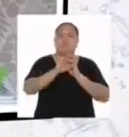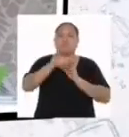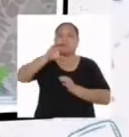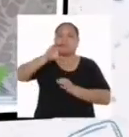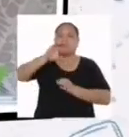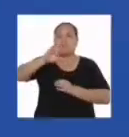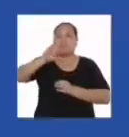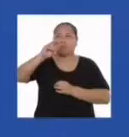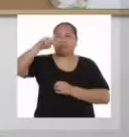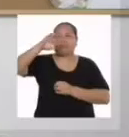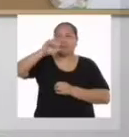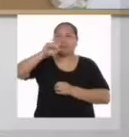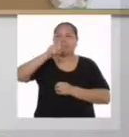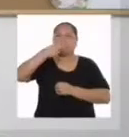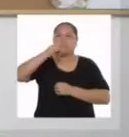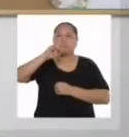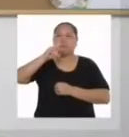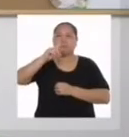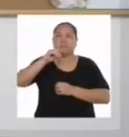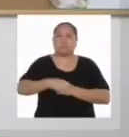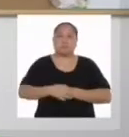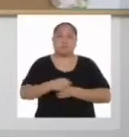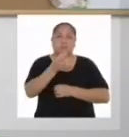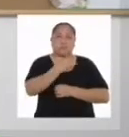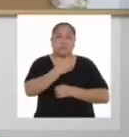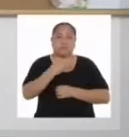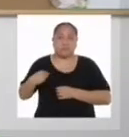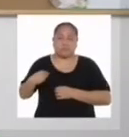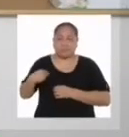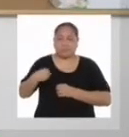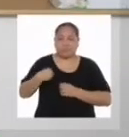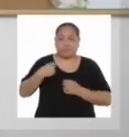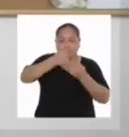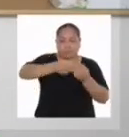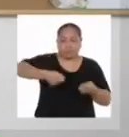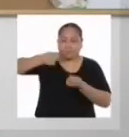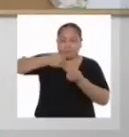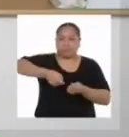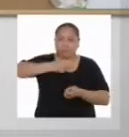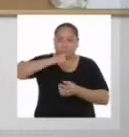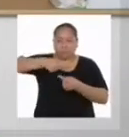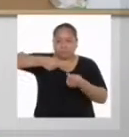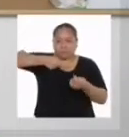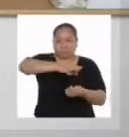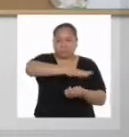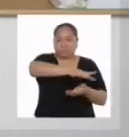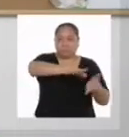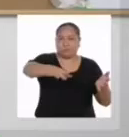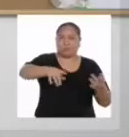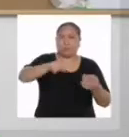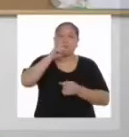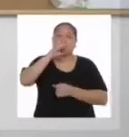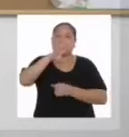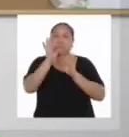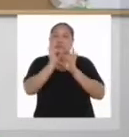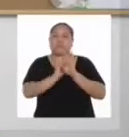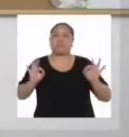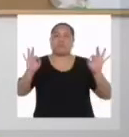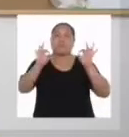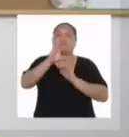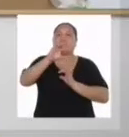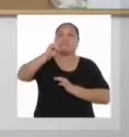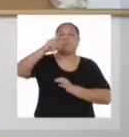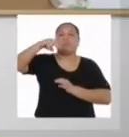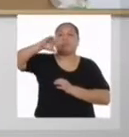cuencas hidrográficas? El Ministerio de Agricultura y Riego del Perú señala que la importancia de